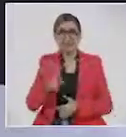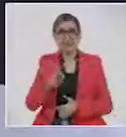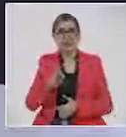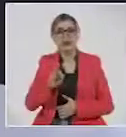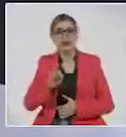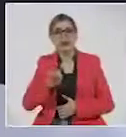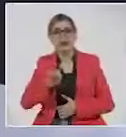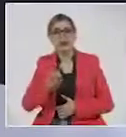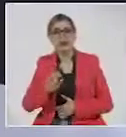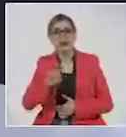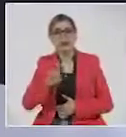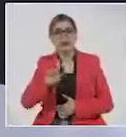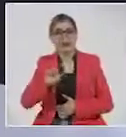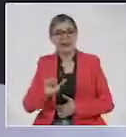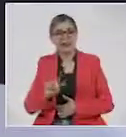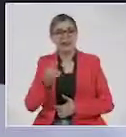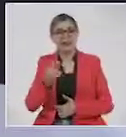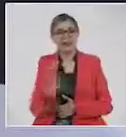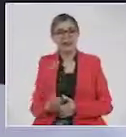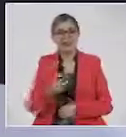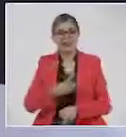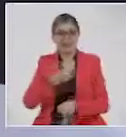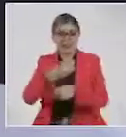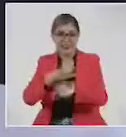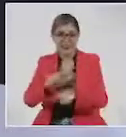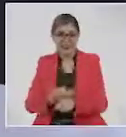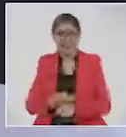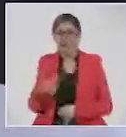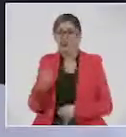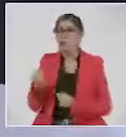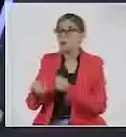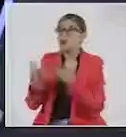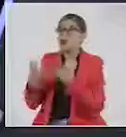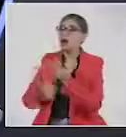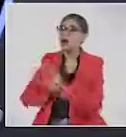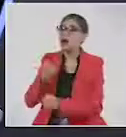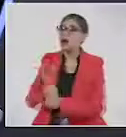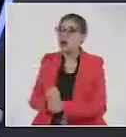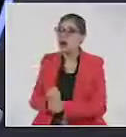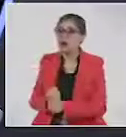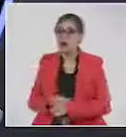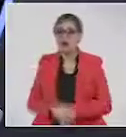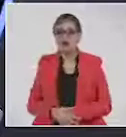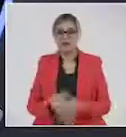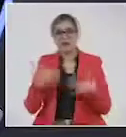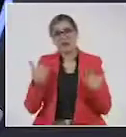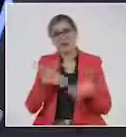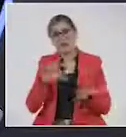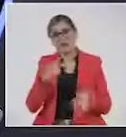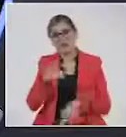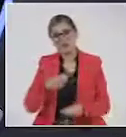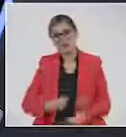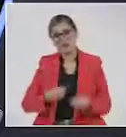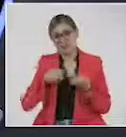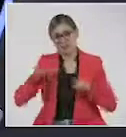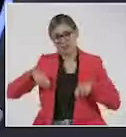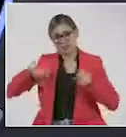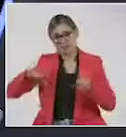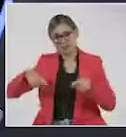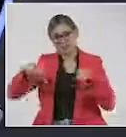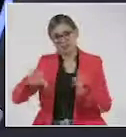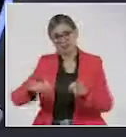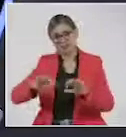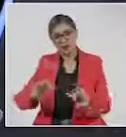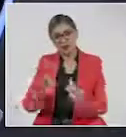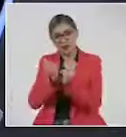de Rodolfo Pila III. ¿Que llevan cuántos años ellos? Toda su vida ellos. La tradición se rescató por